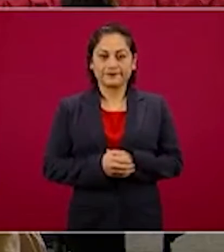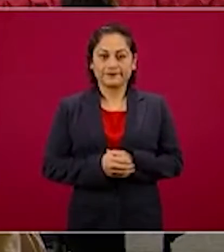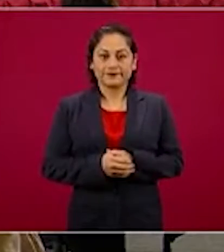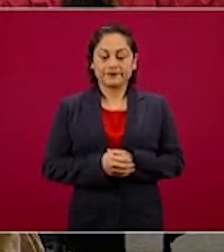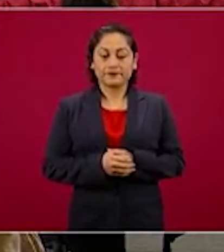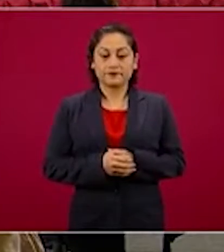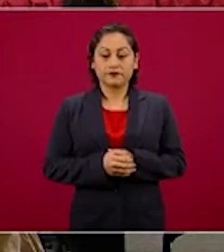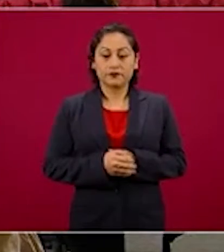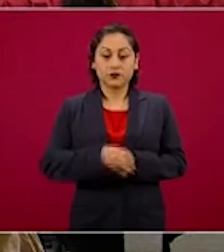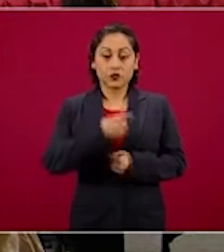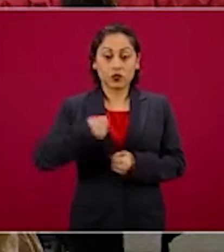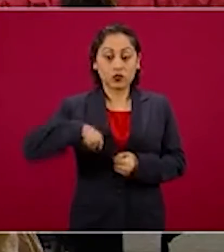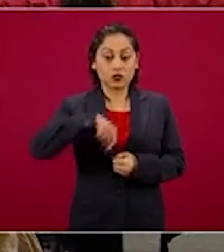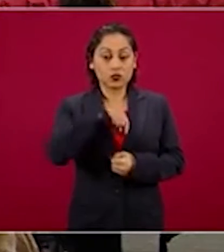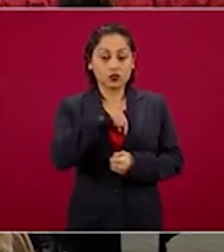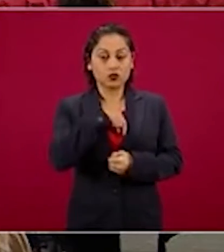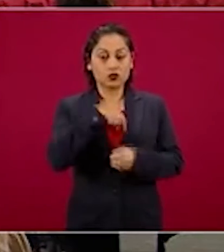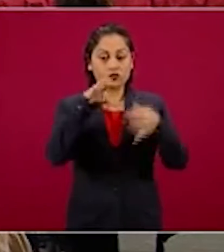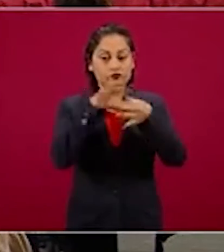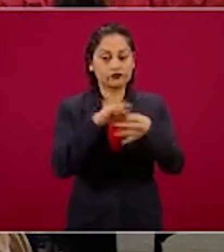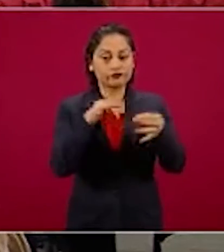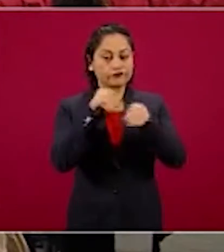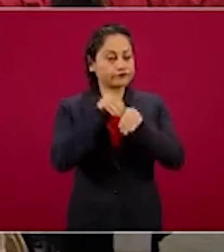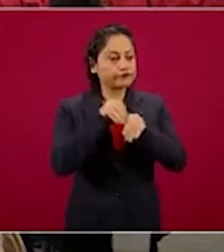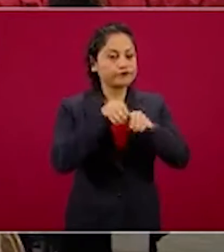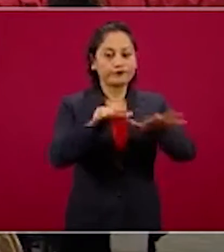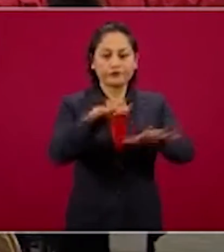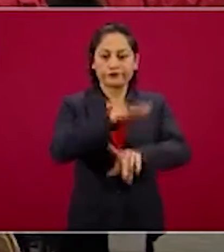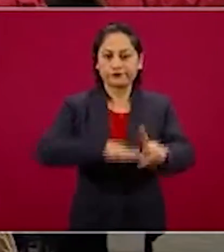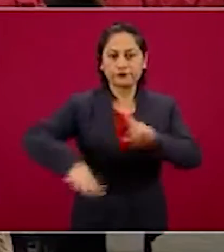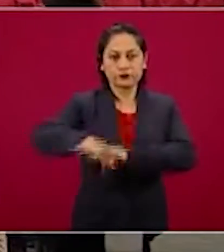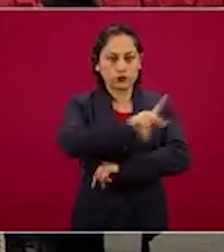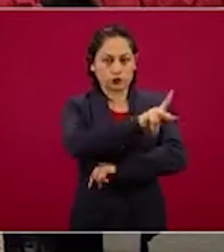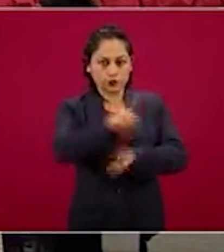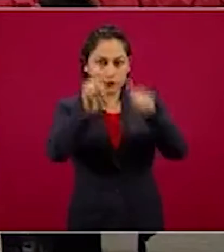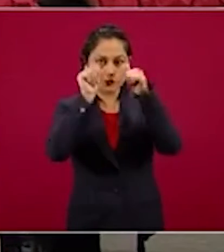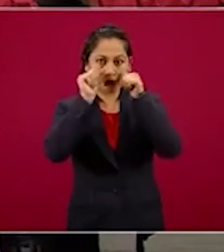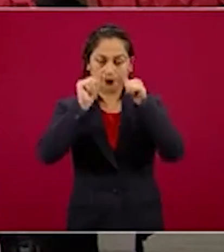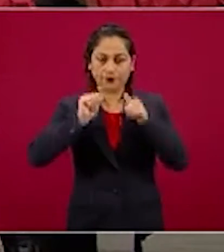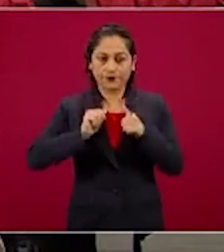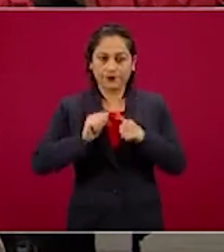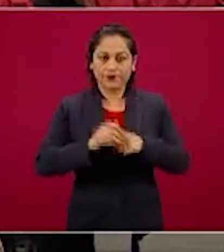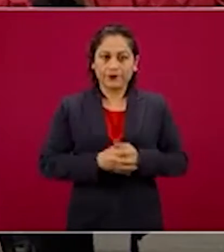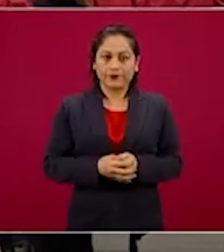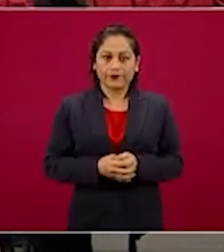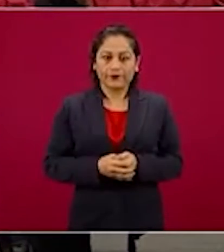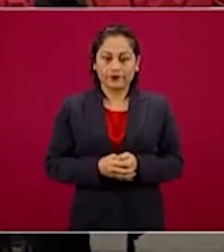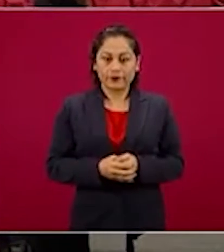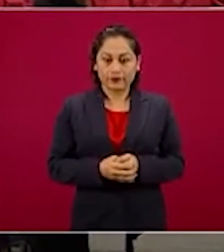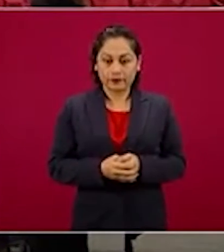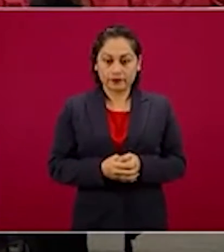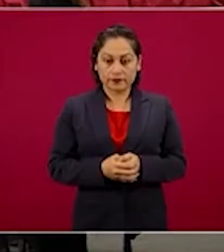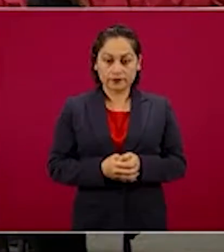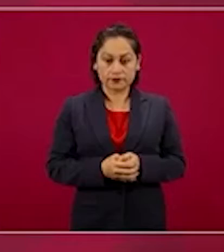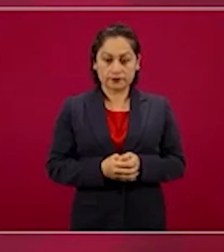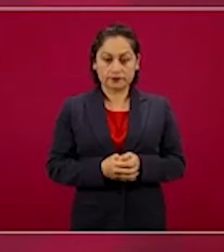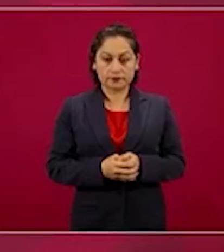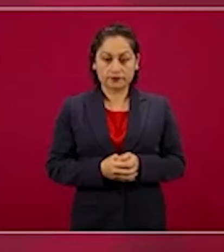queremos informarle al pueblo de México que ya se